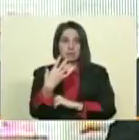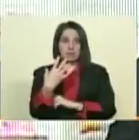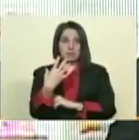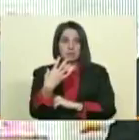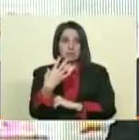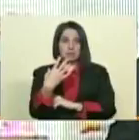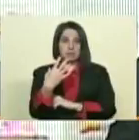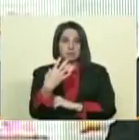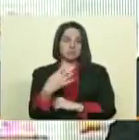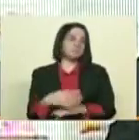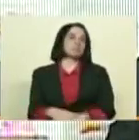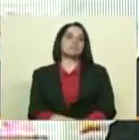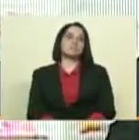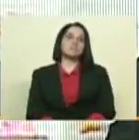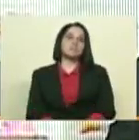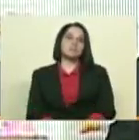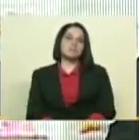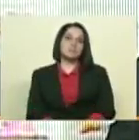El carné